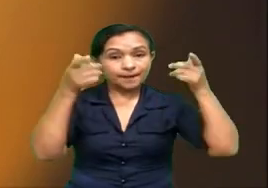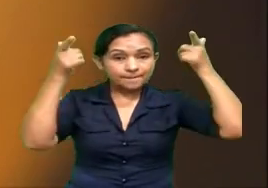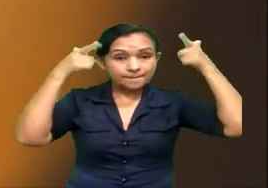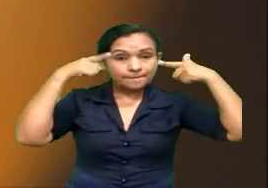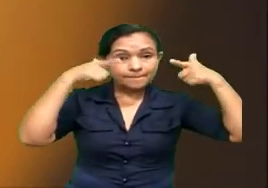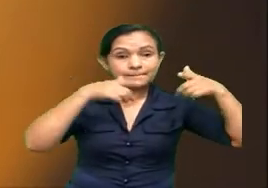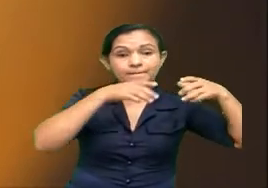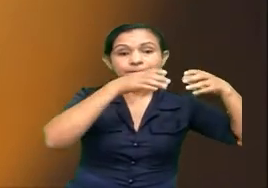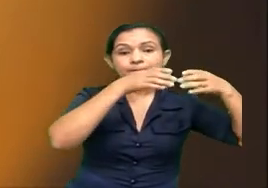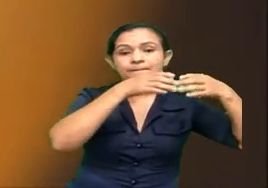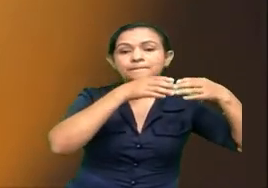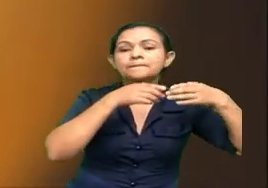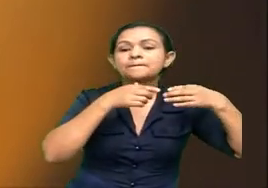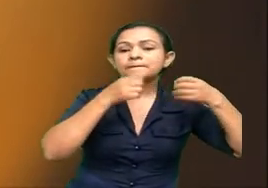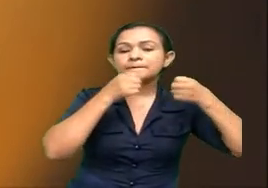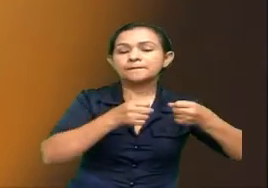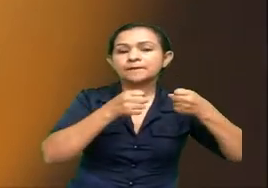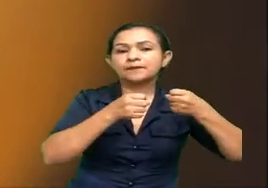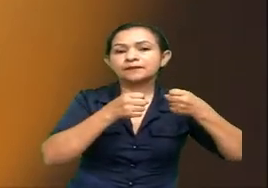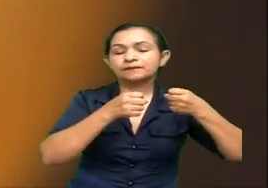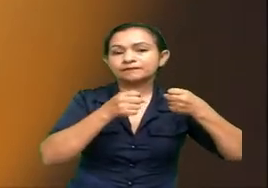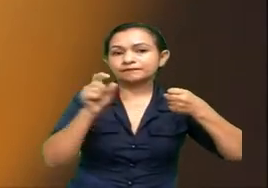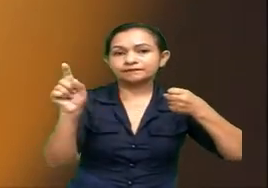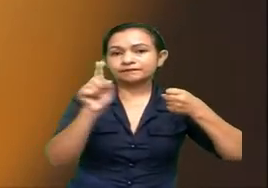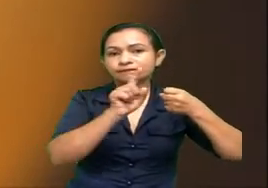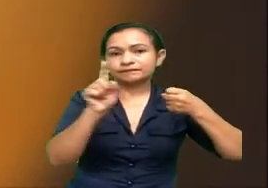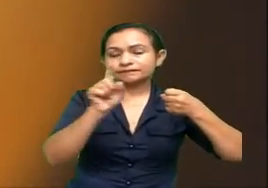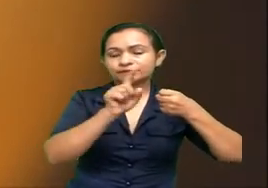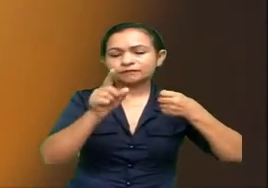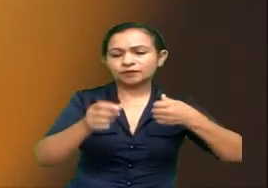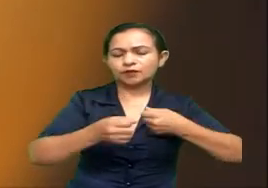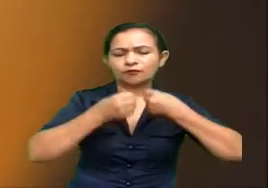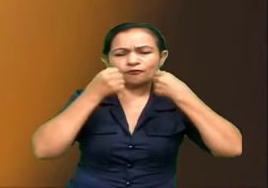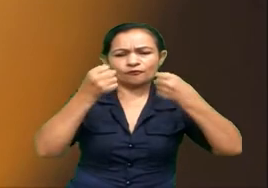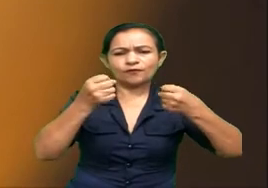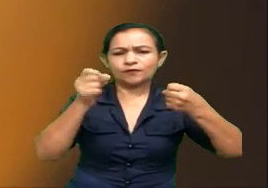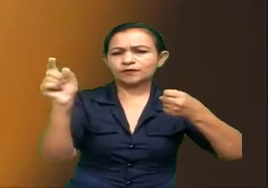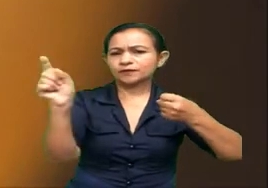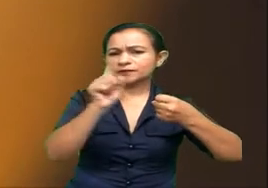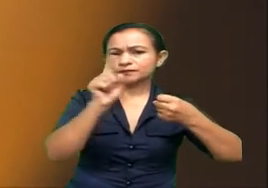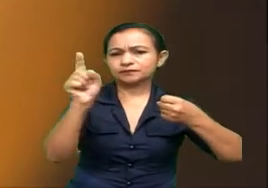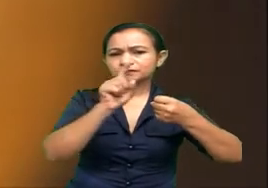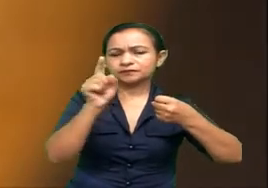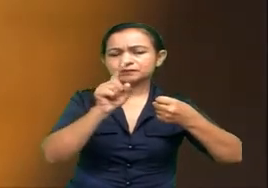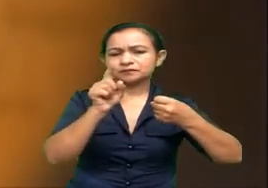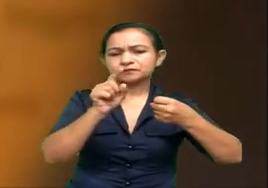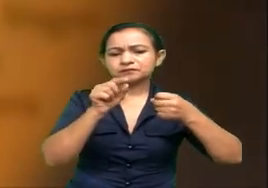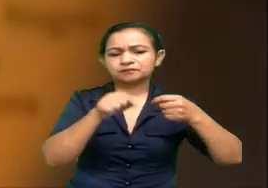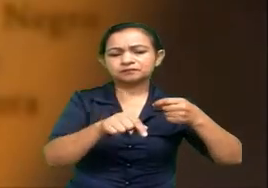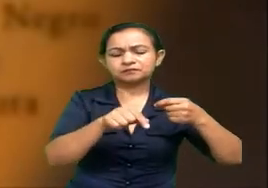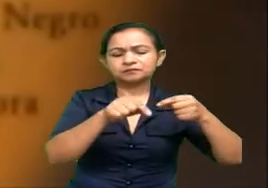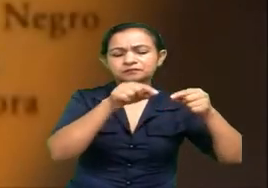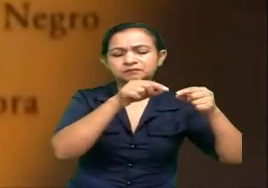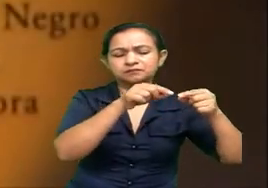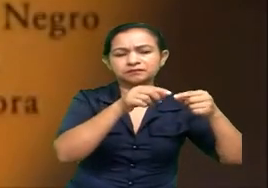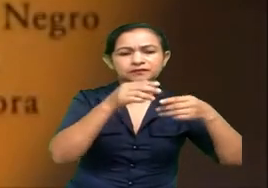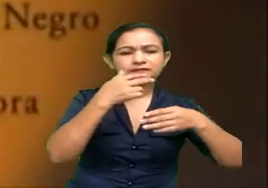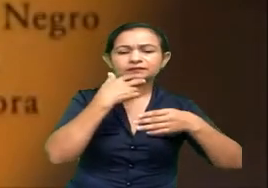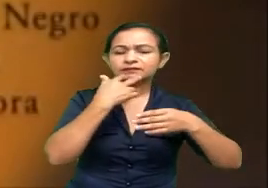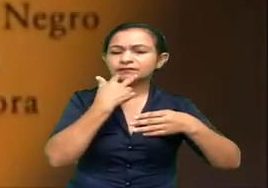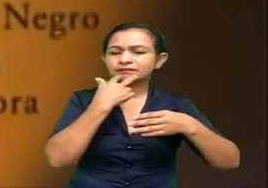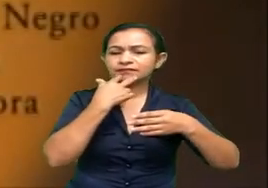Celedón solo tenía, el Coyotepe no era esa fortaleza que está ahí, sino que era una serie de trinches, todavía no habían